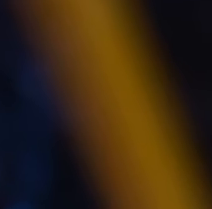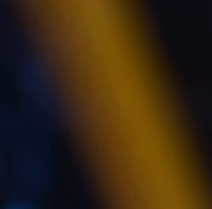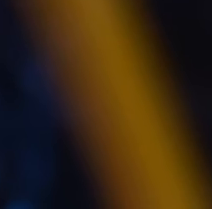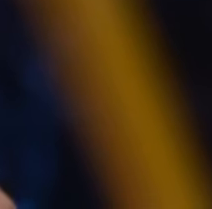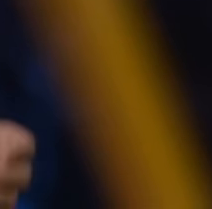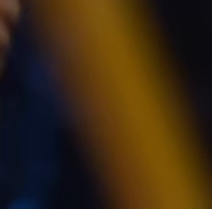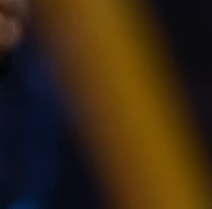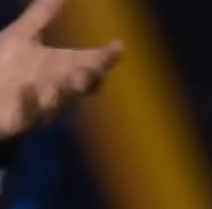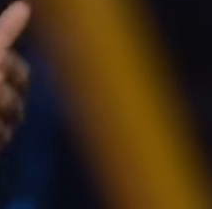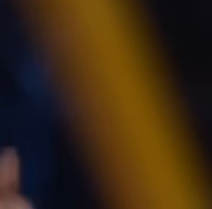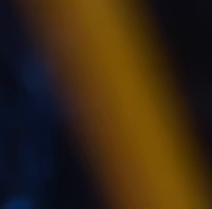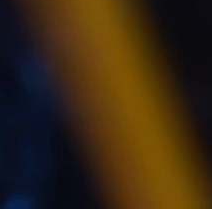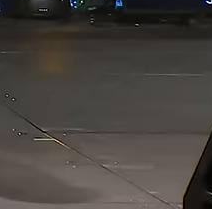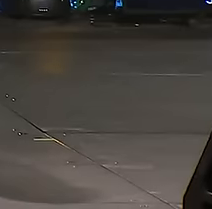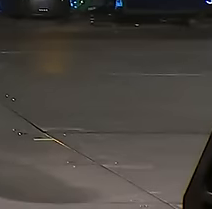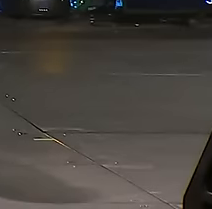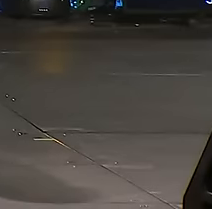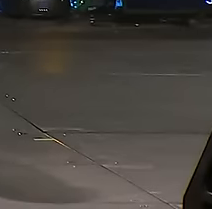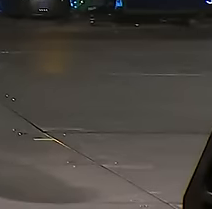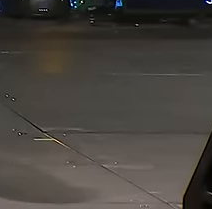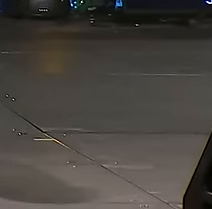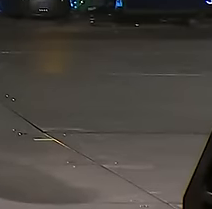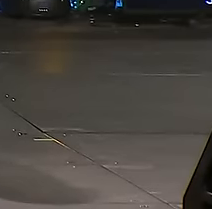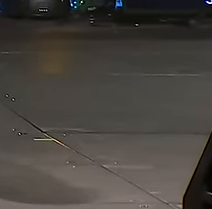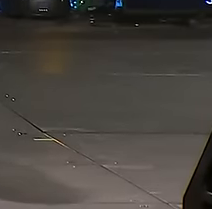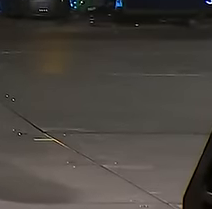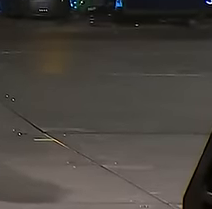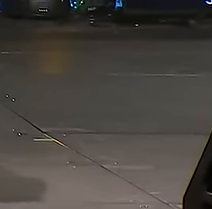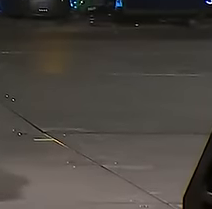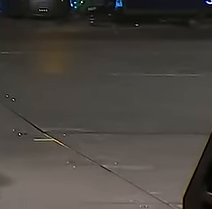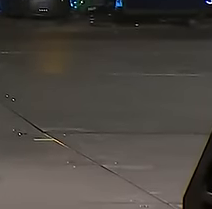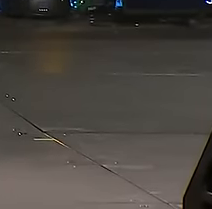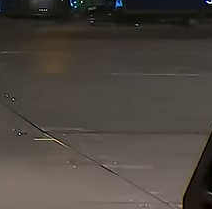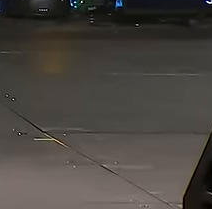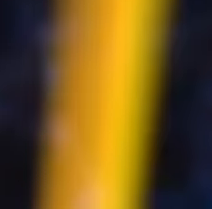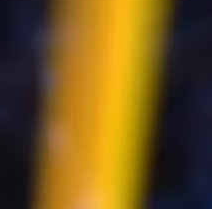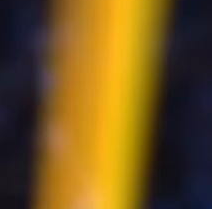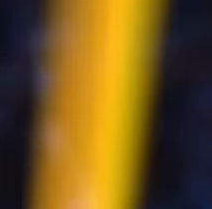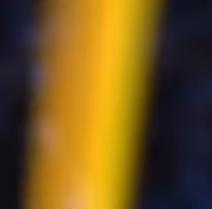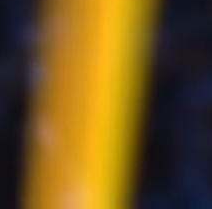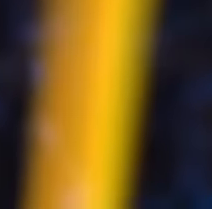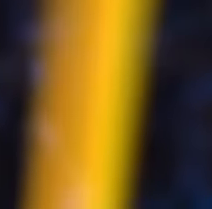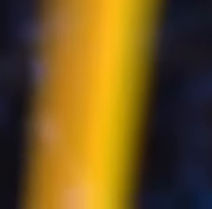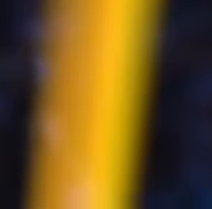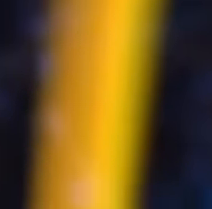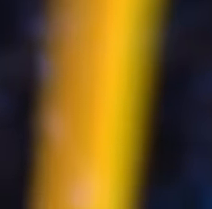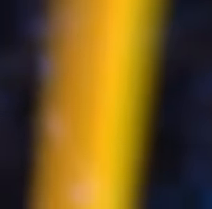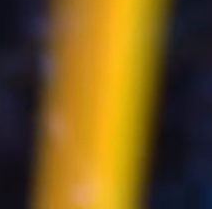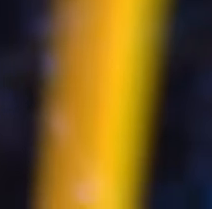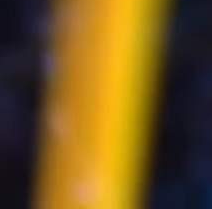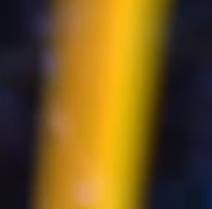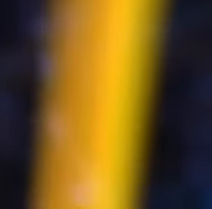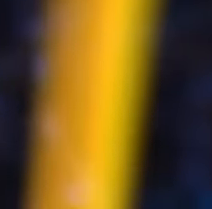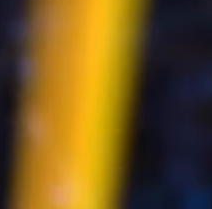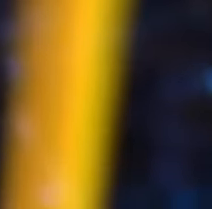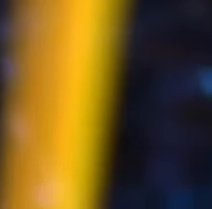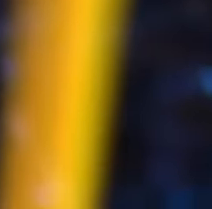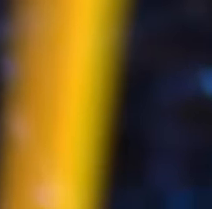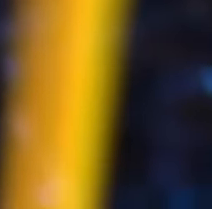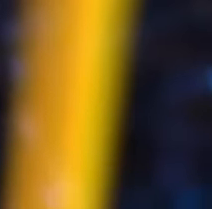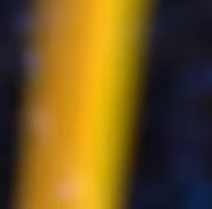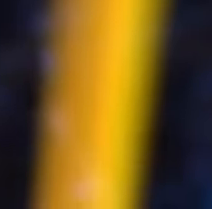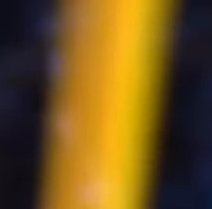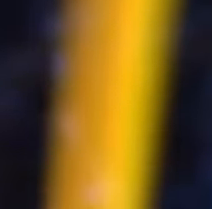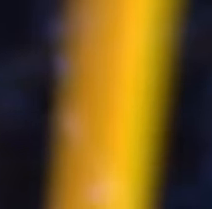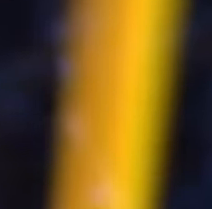impresionante. Le damos gracias a Dios por lo que está pasando. Amen. Amen, Pastor. And today we had building the youth, building